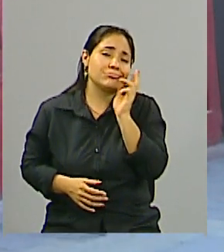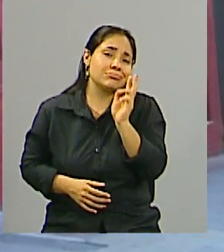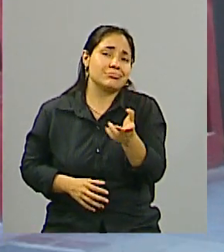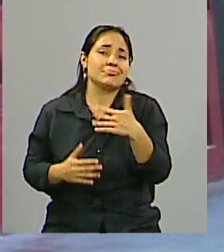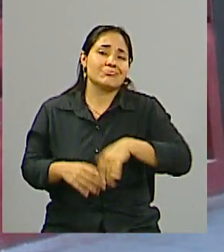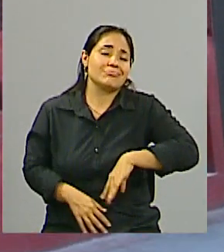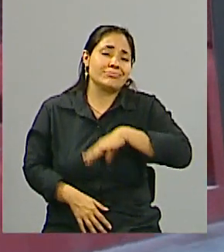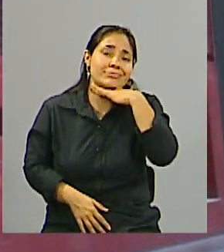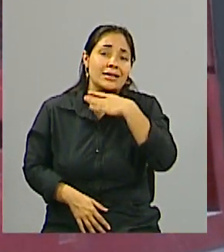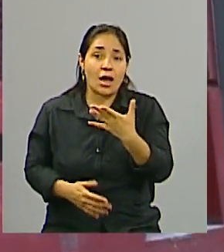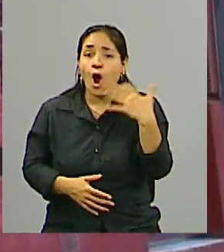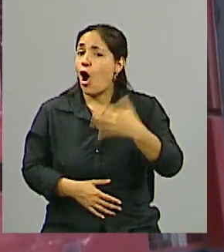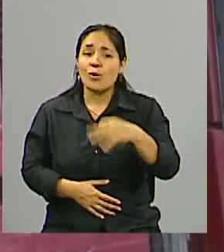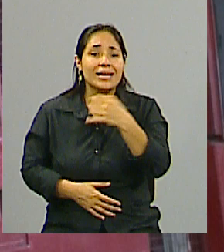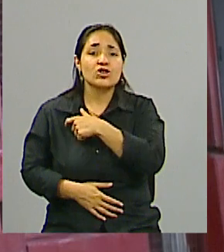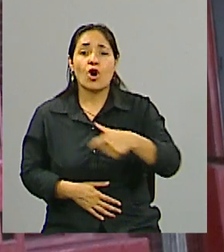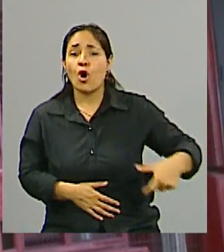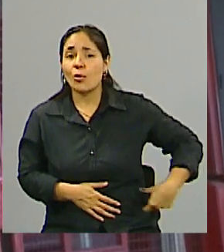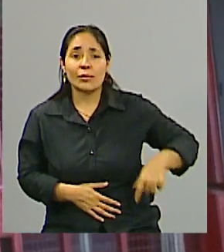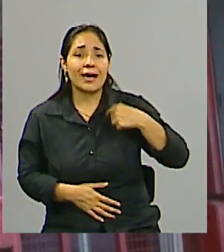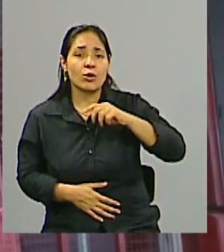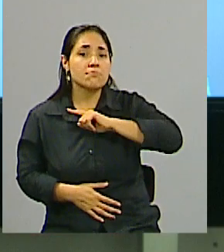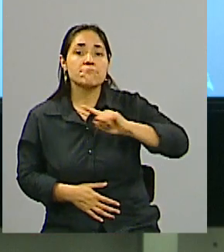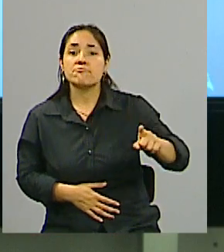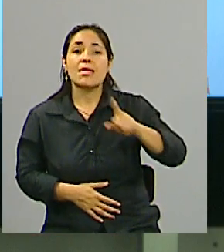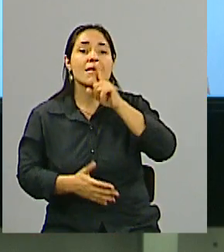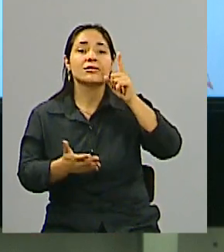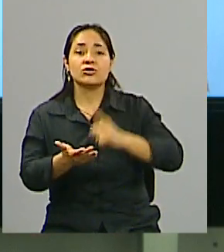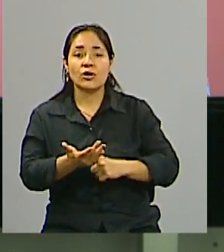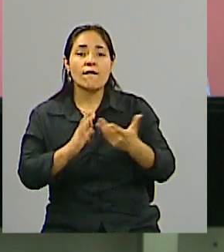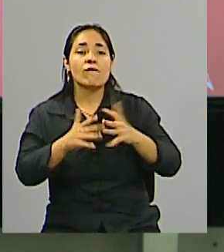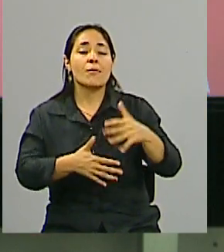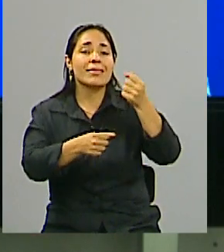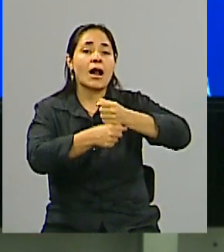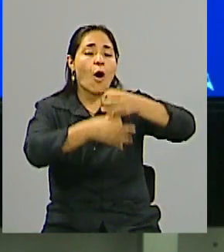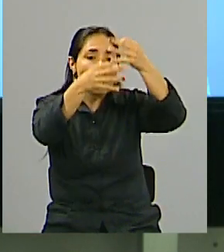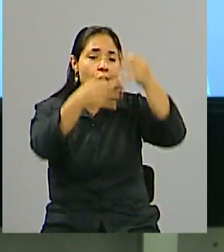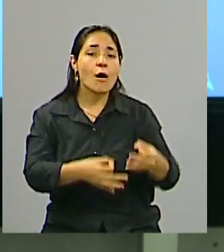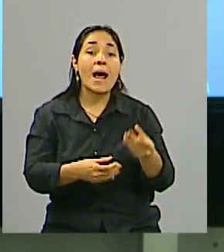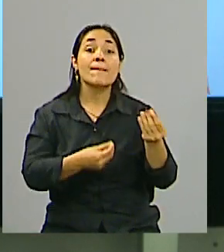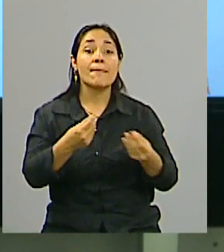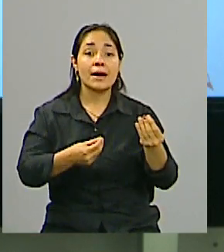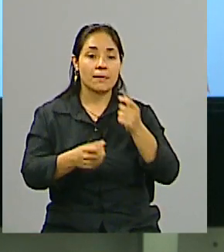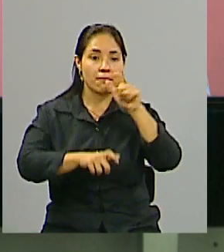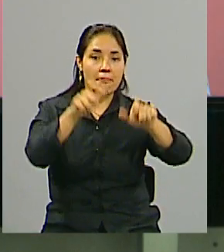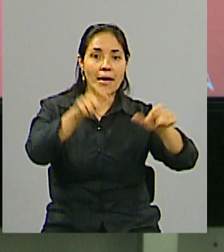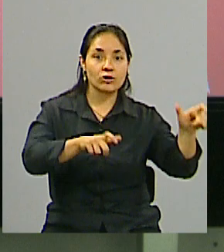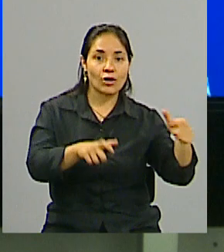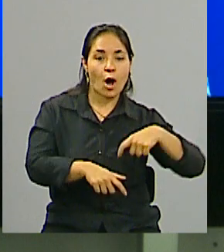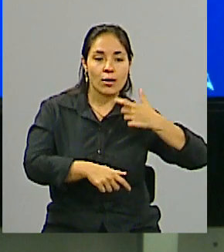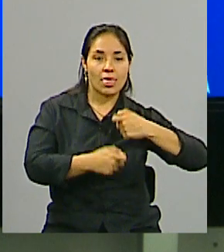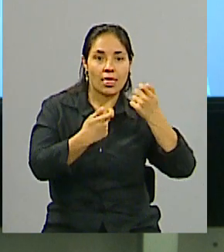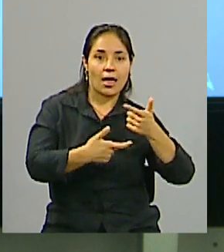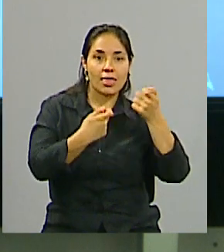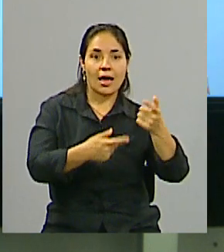política de Estado, la formalidad del trabajo, sobre todo para descongestionar problemas acuciantes